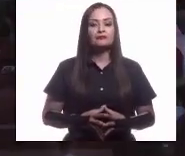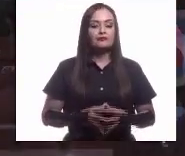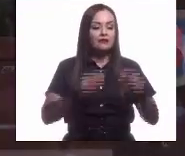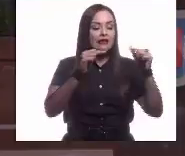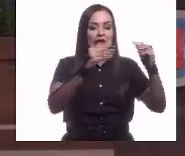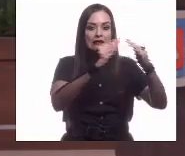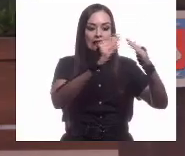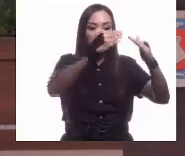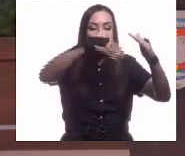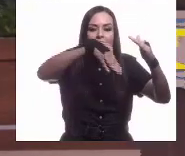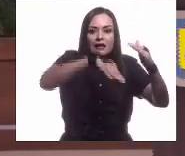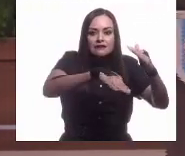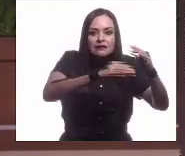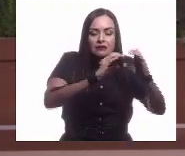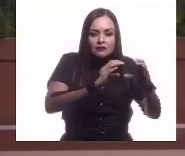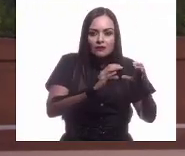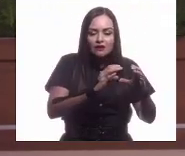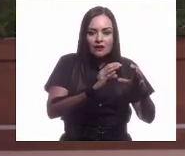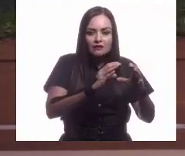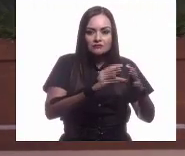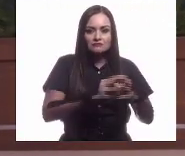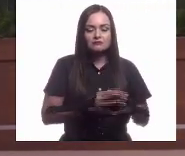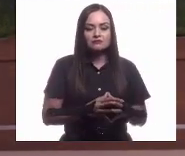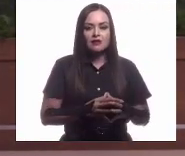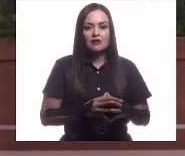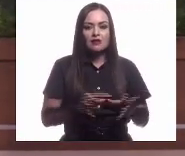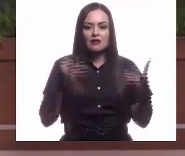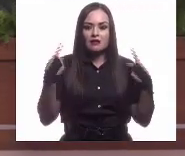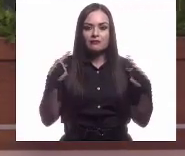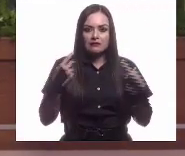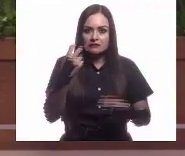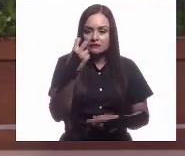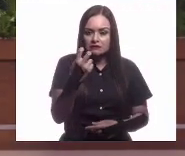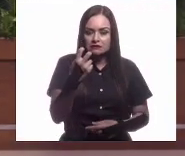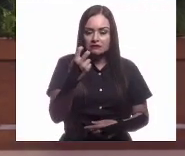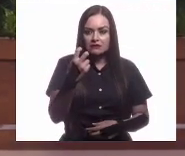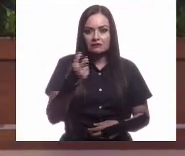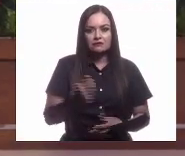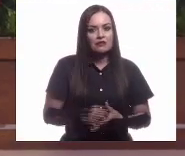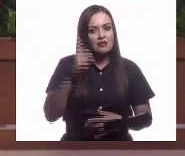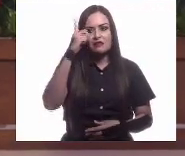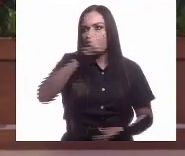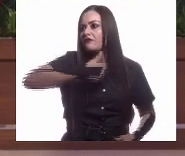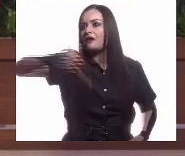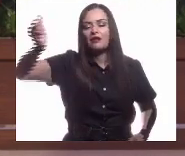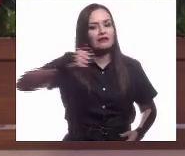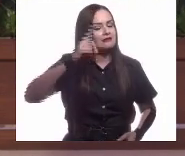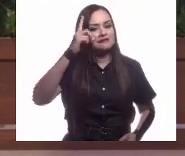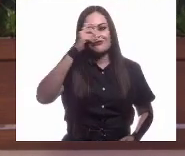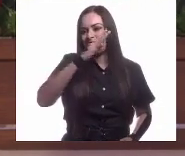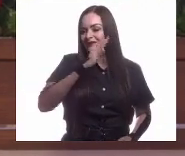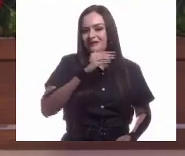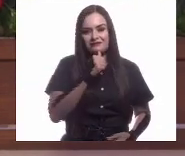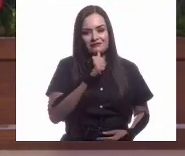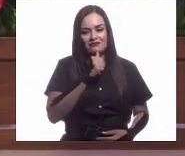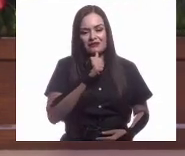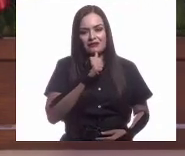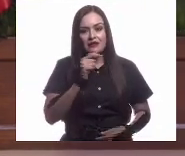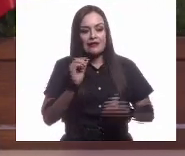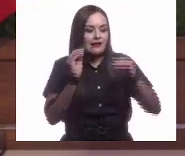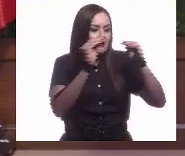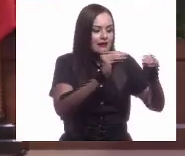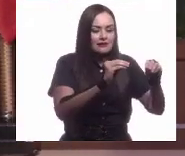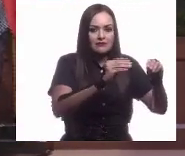le permite a estas personas en esta situación tan complicada, les permite